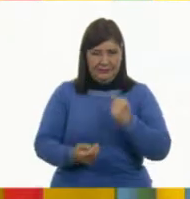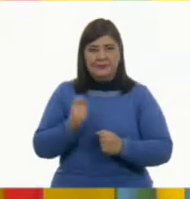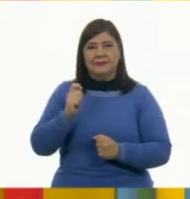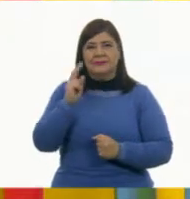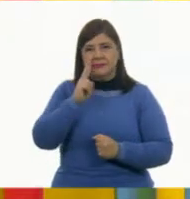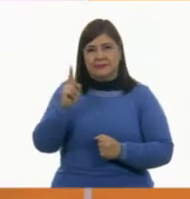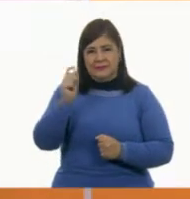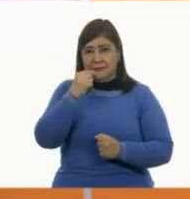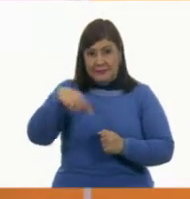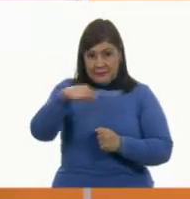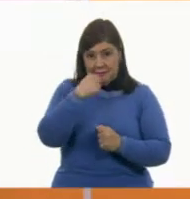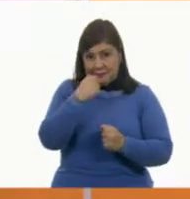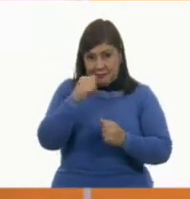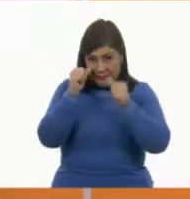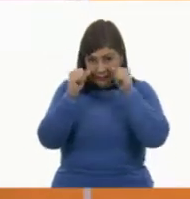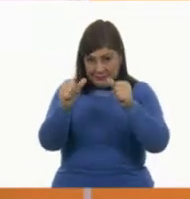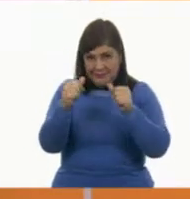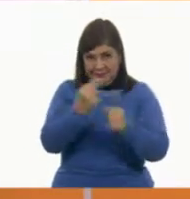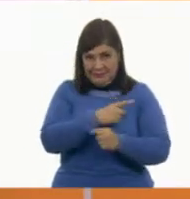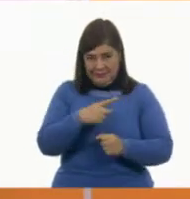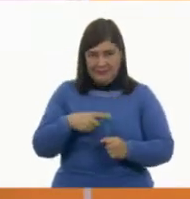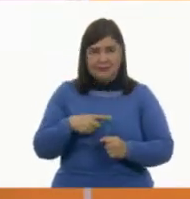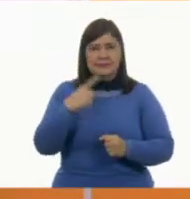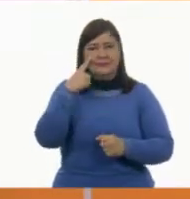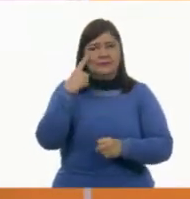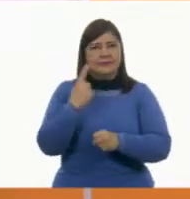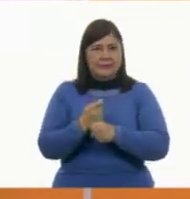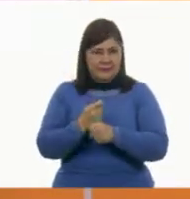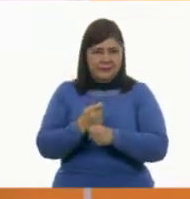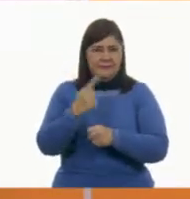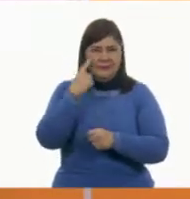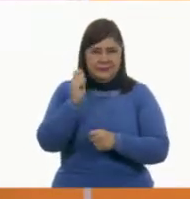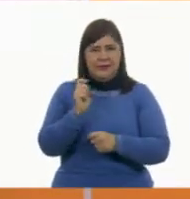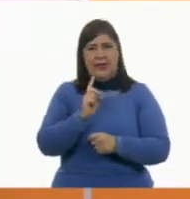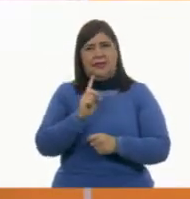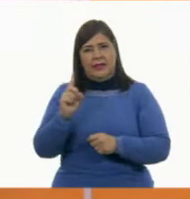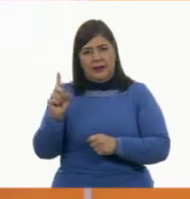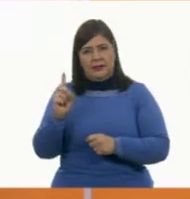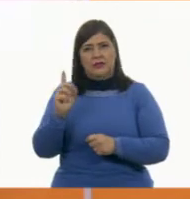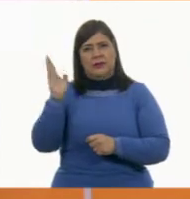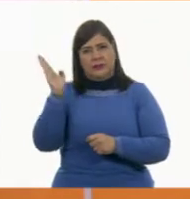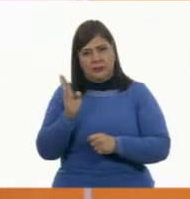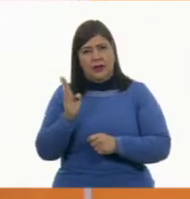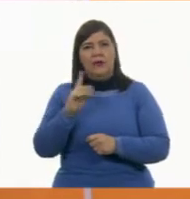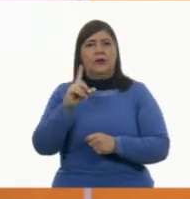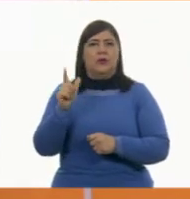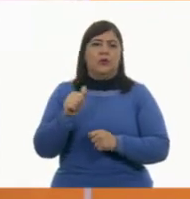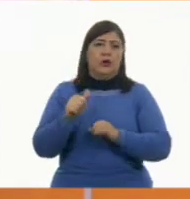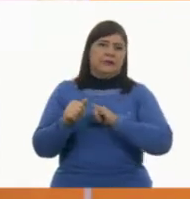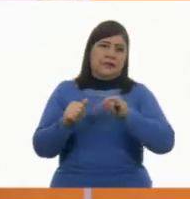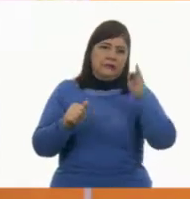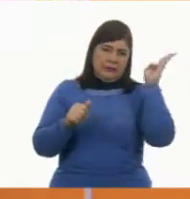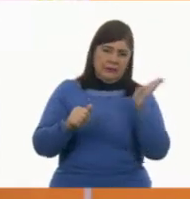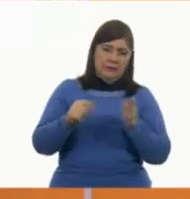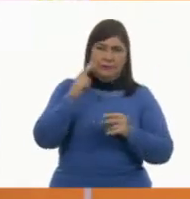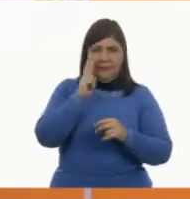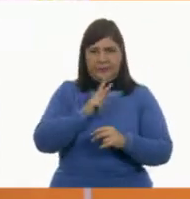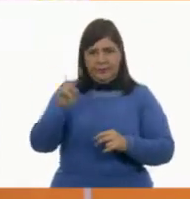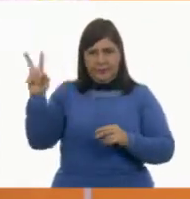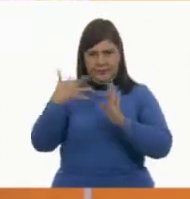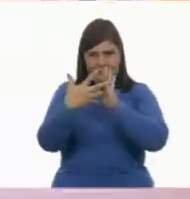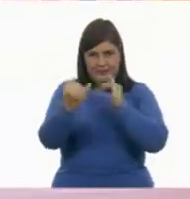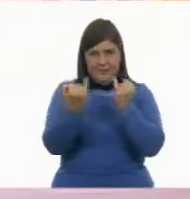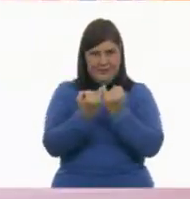niños? Bien atentos. Empezamos primero con el derecho en diagonal y luego el izquierdo en diagonal. Empezamos. ¿Listos? Ya.